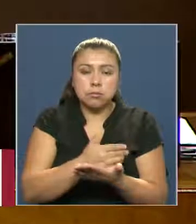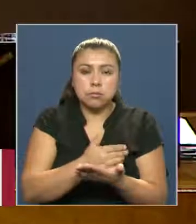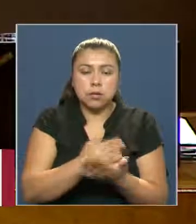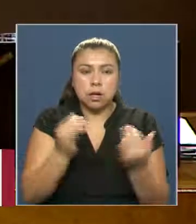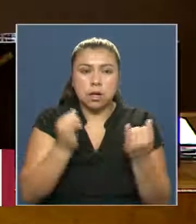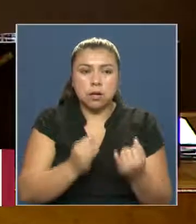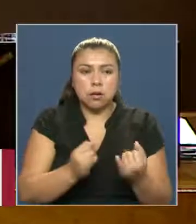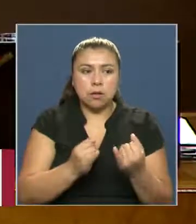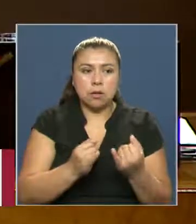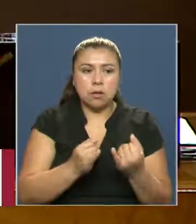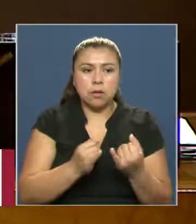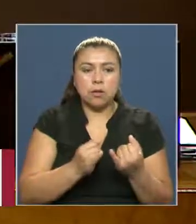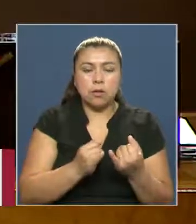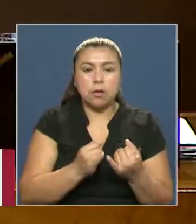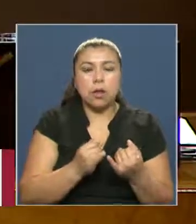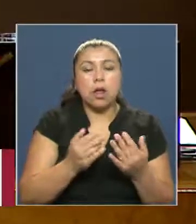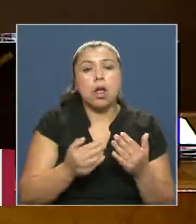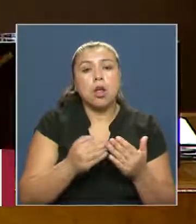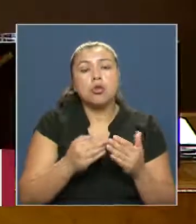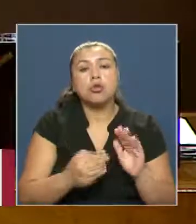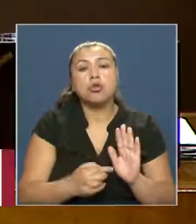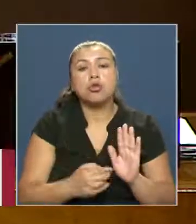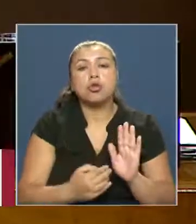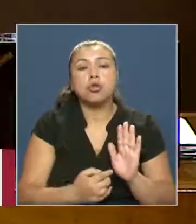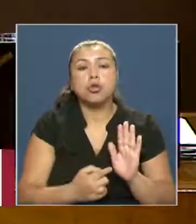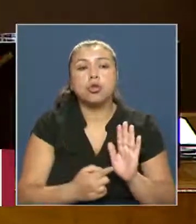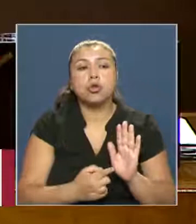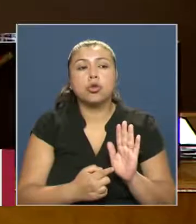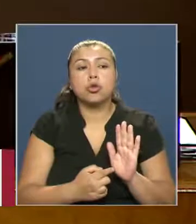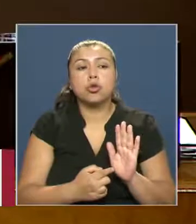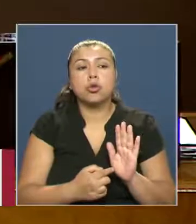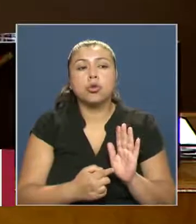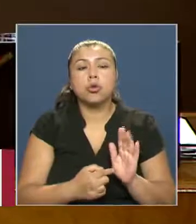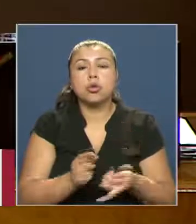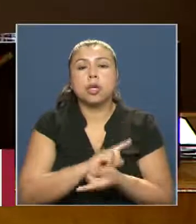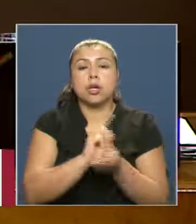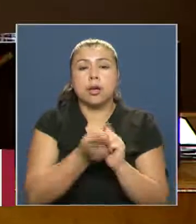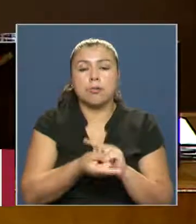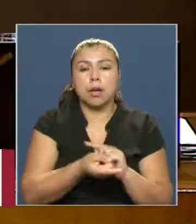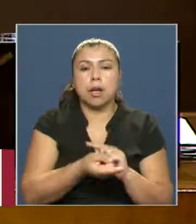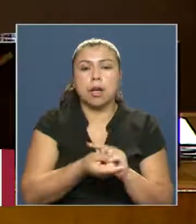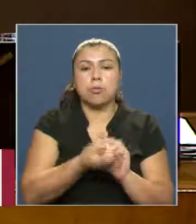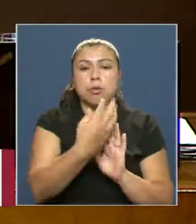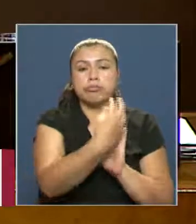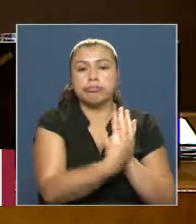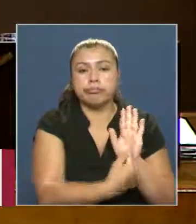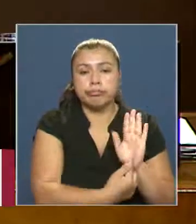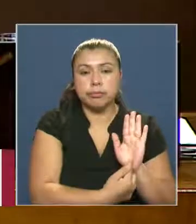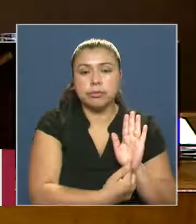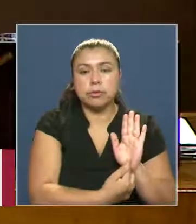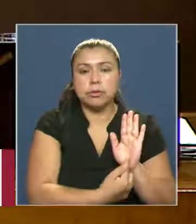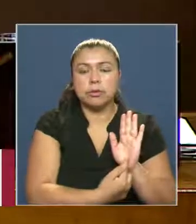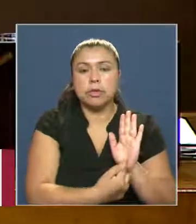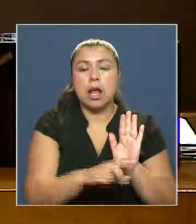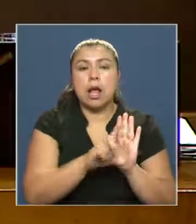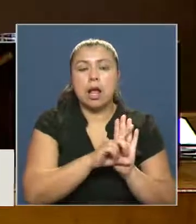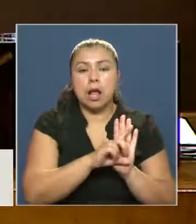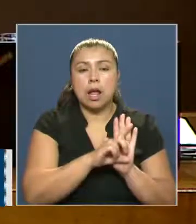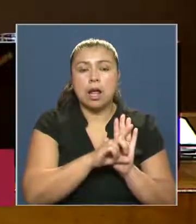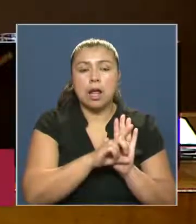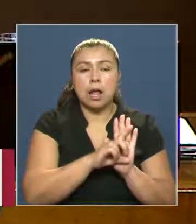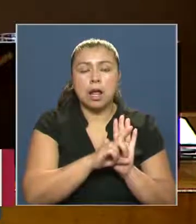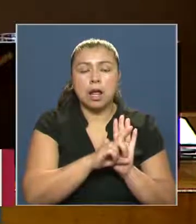nos alteraremos el orden de la tabla y pasaremos de inmediato a tratar el proyecto de ley iniciado en mociones refundidas que modifica la